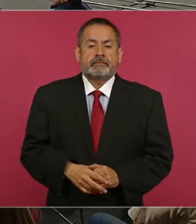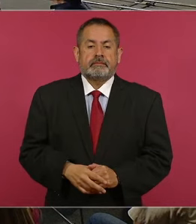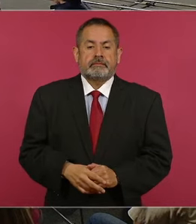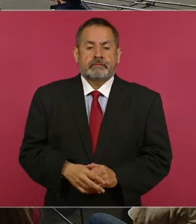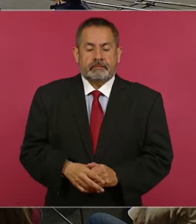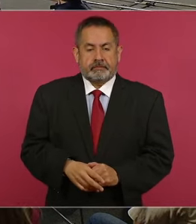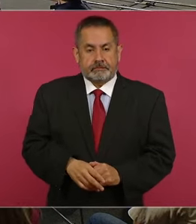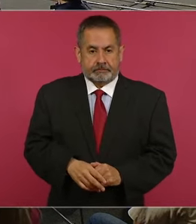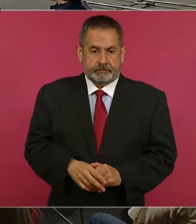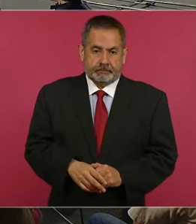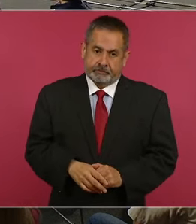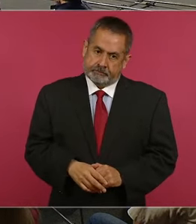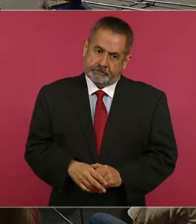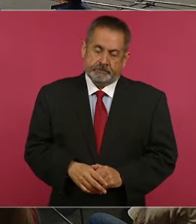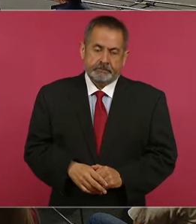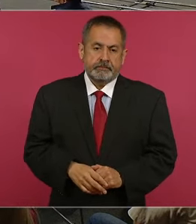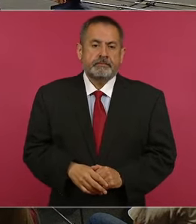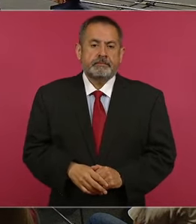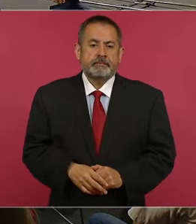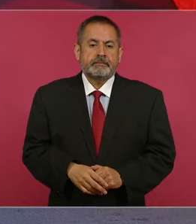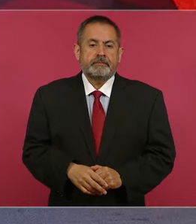Aquí está